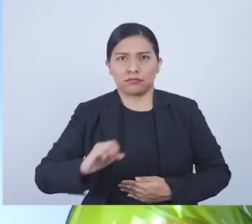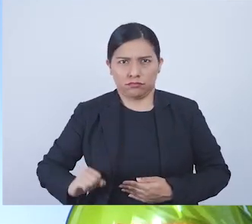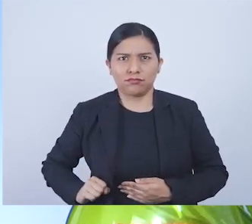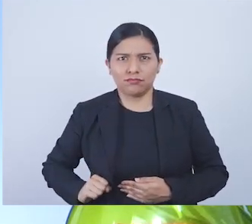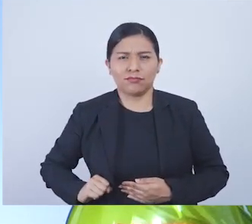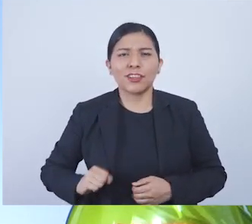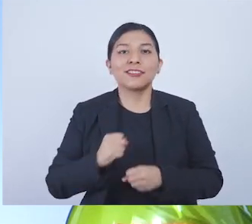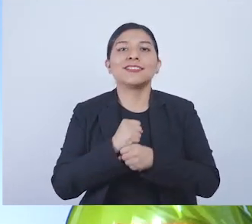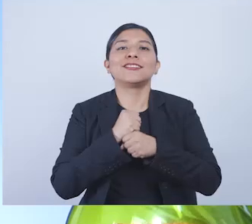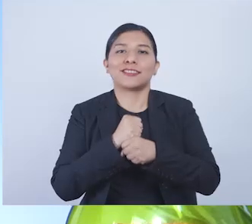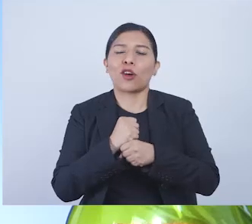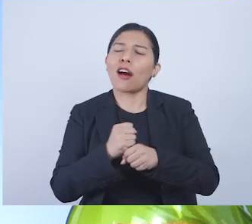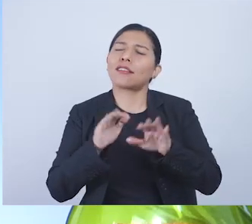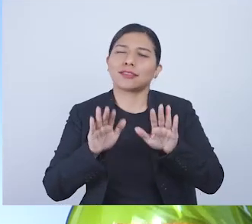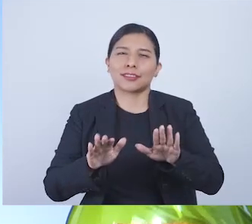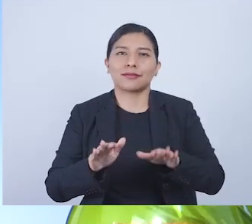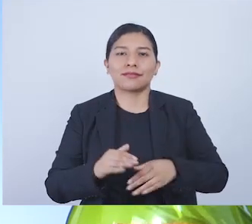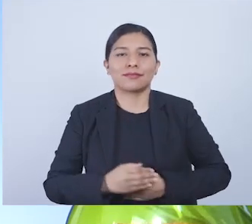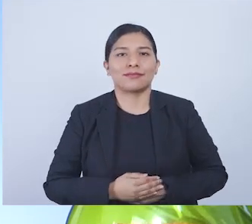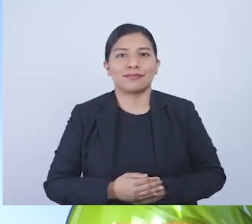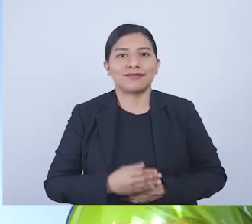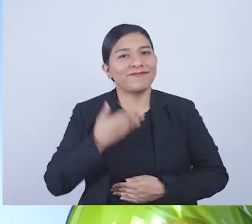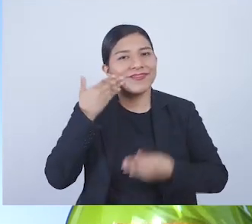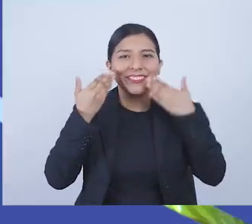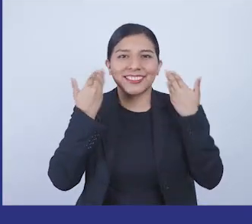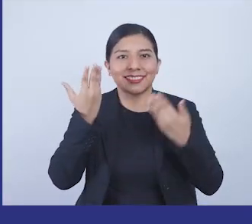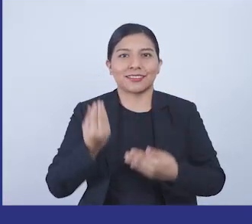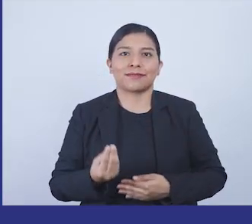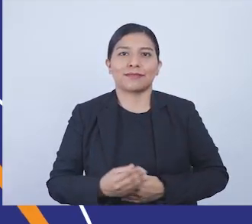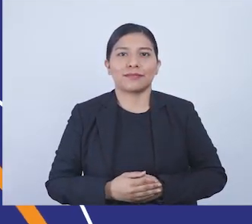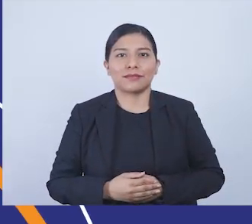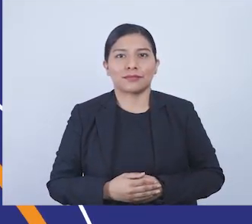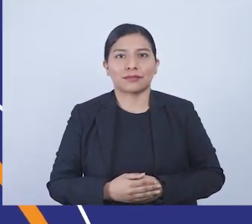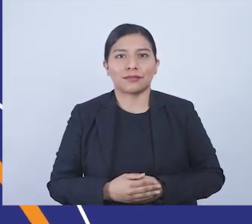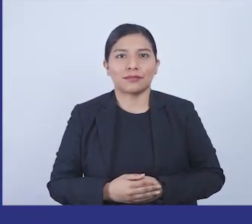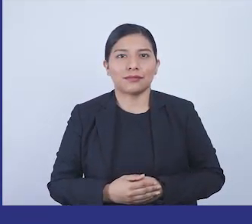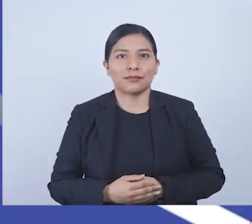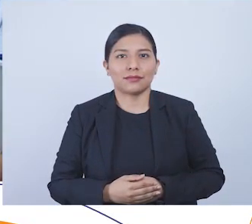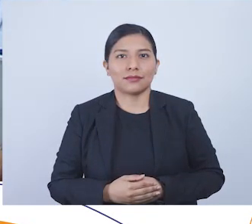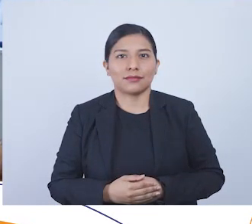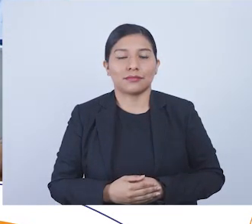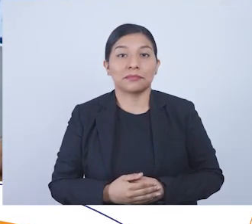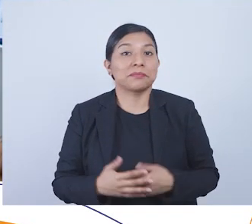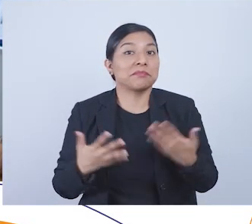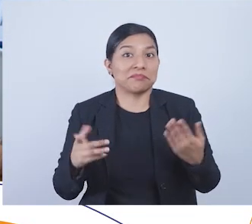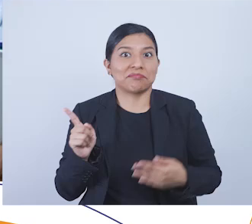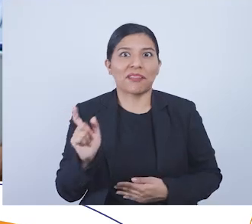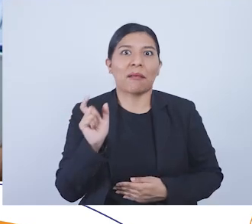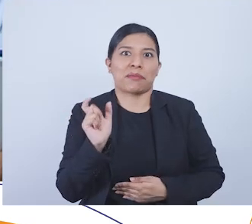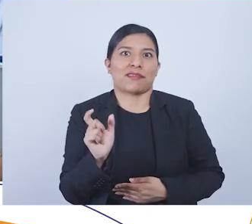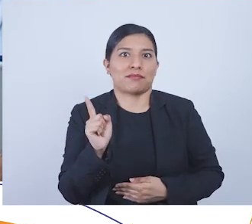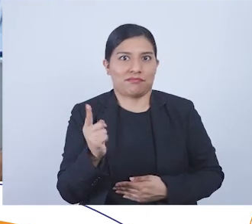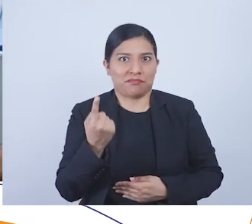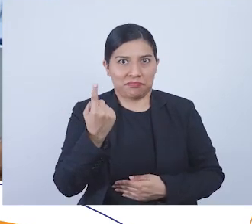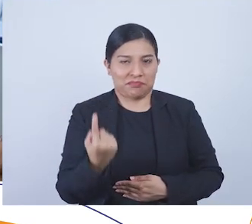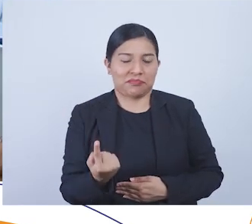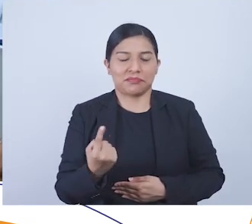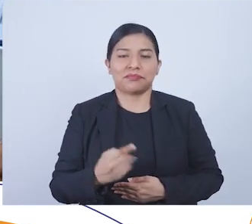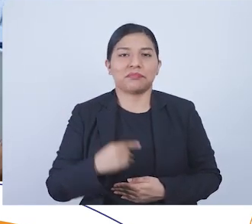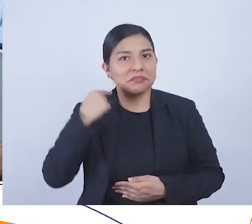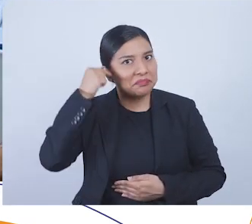seguro les debe mucho. Feliz día. Bueno, fueron las palabras del doctor Edgar